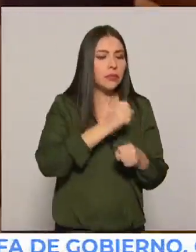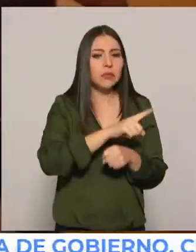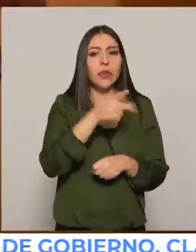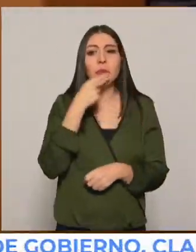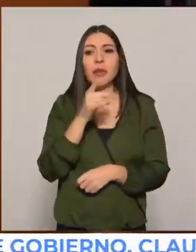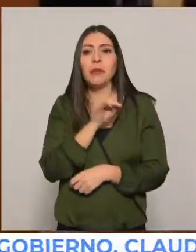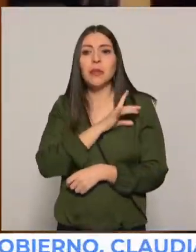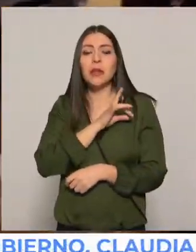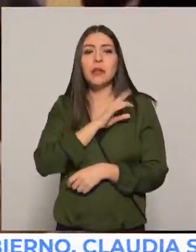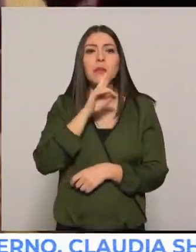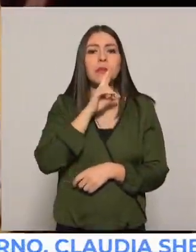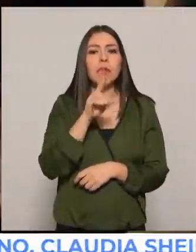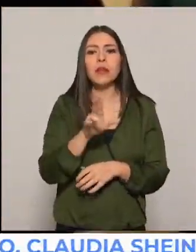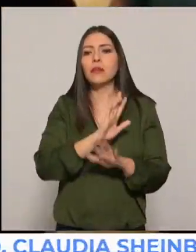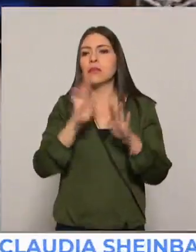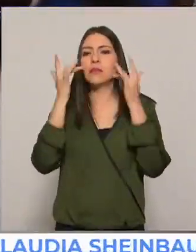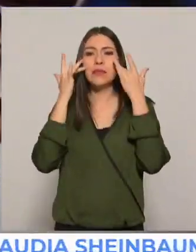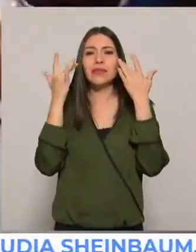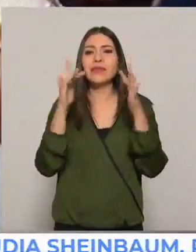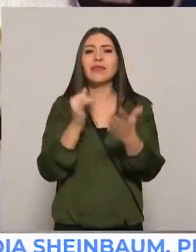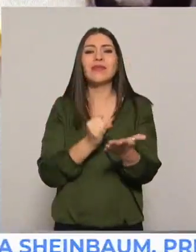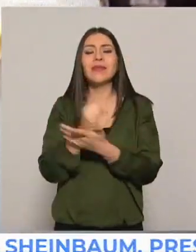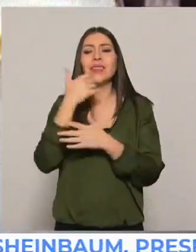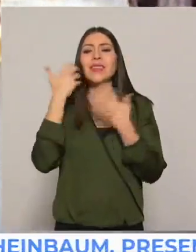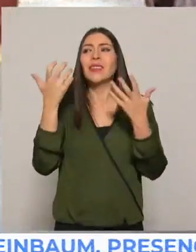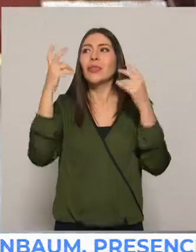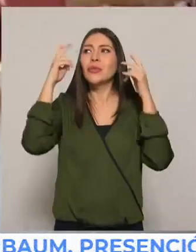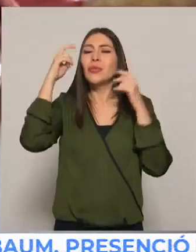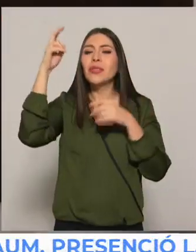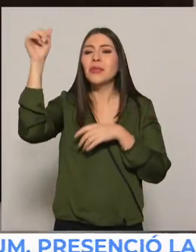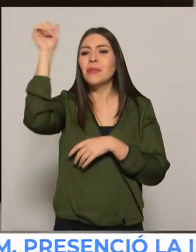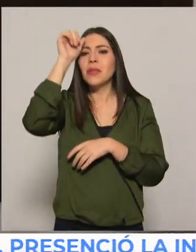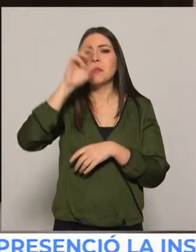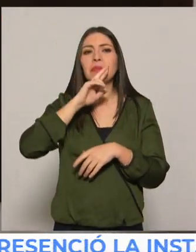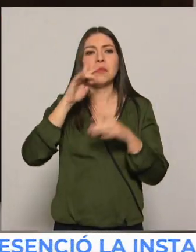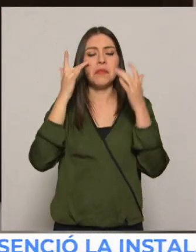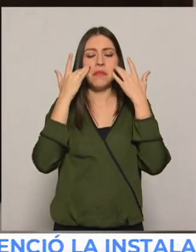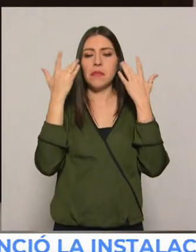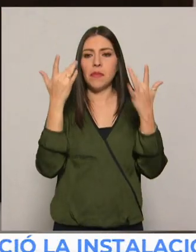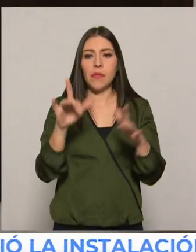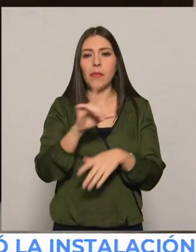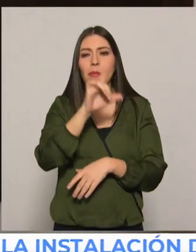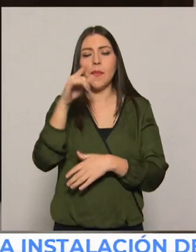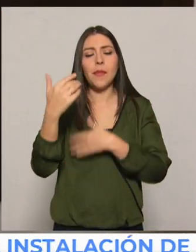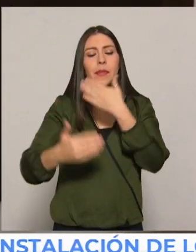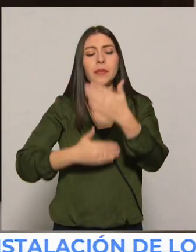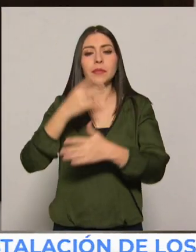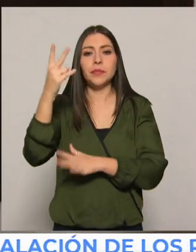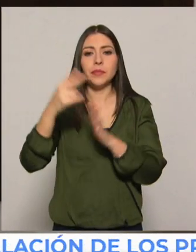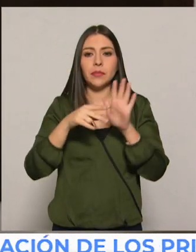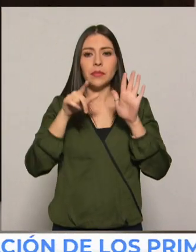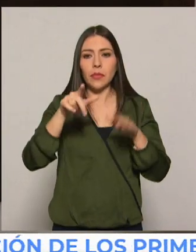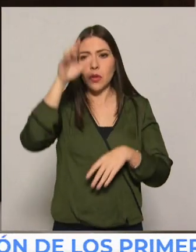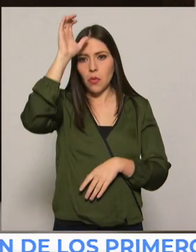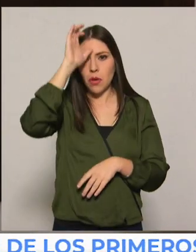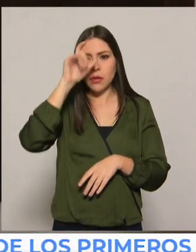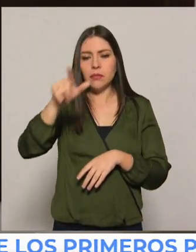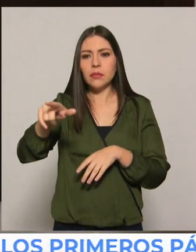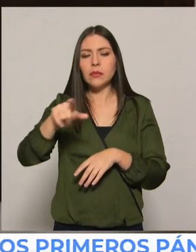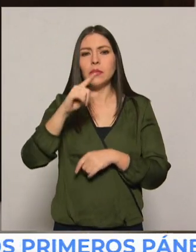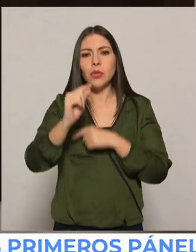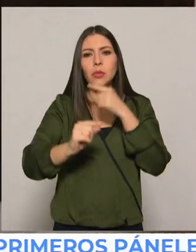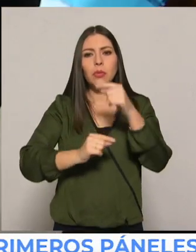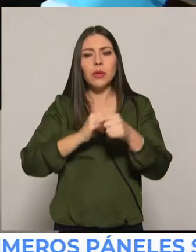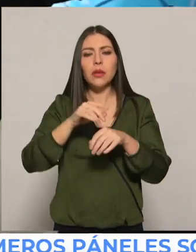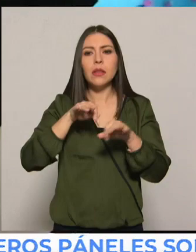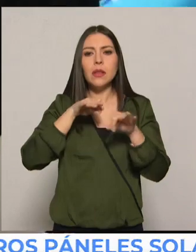decidió abandonar su sueño de ser sacerdote. En 2017, en Coahuila, comenzó a trabajar como activista. Posteriormente